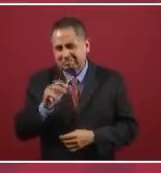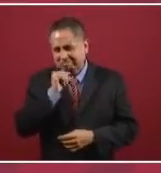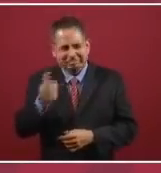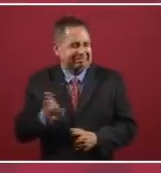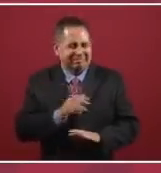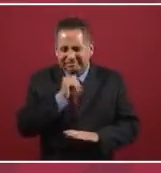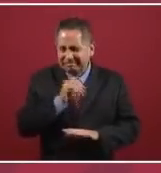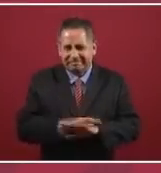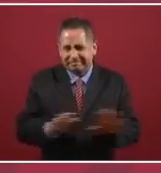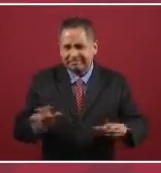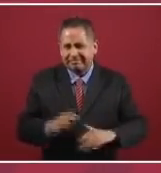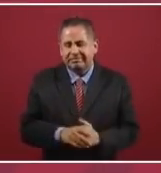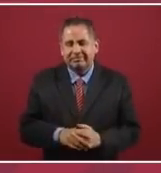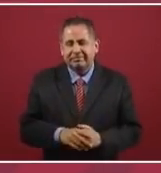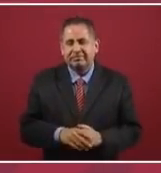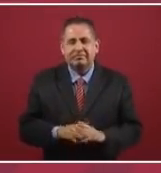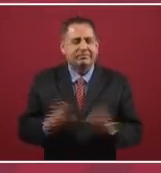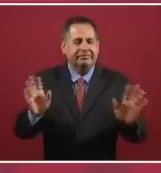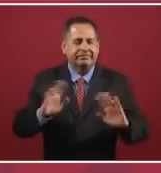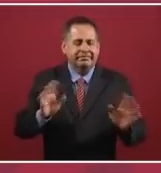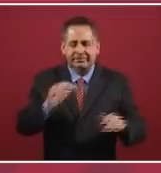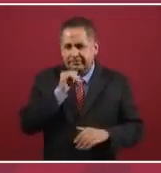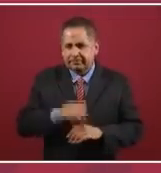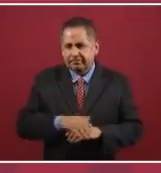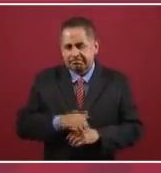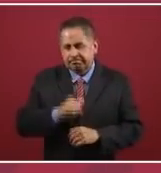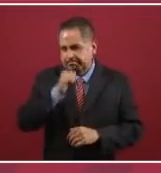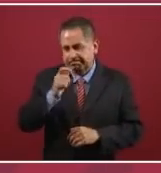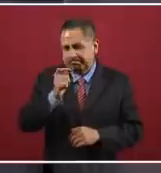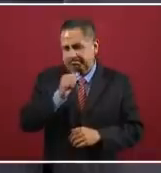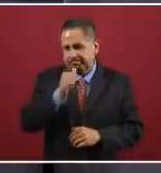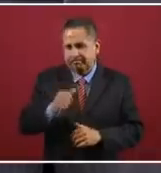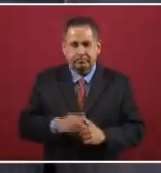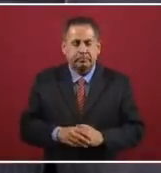Nada, nada, nada, nada, nada, nada. Absolutamente.